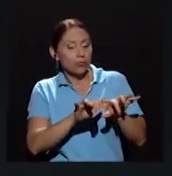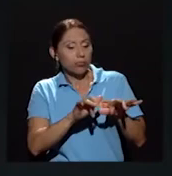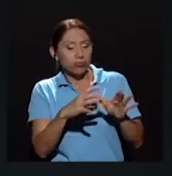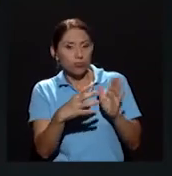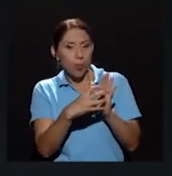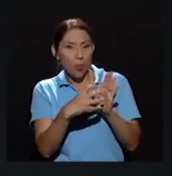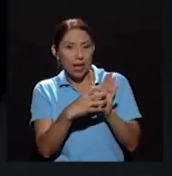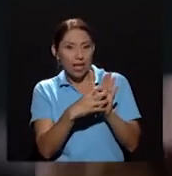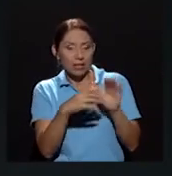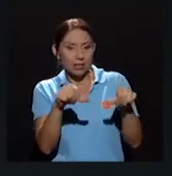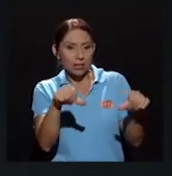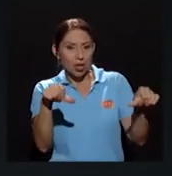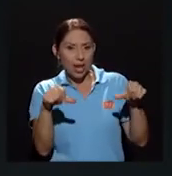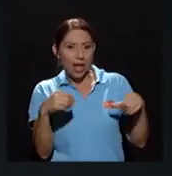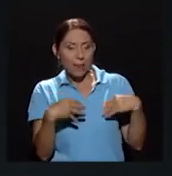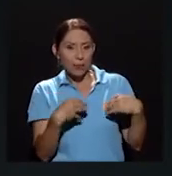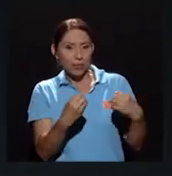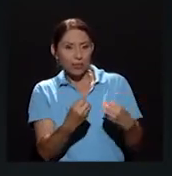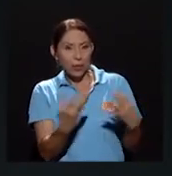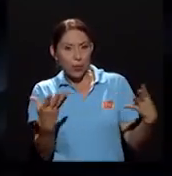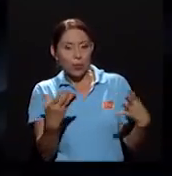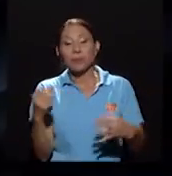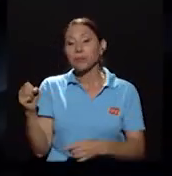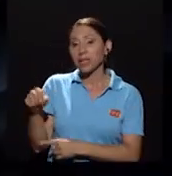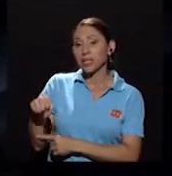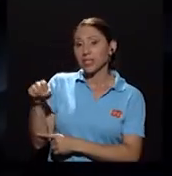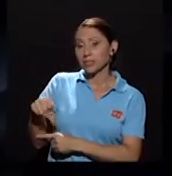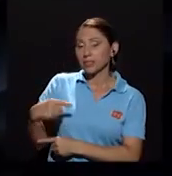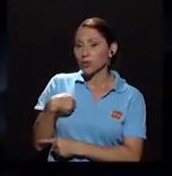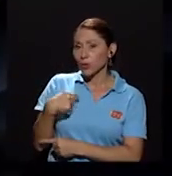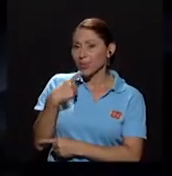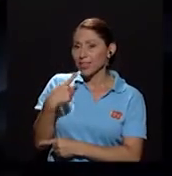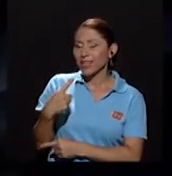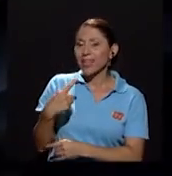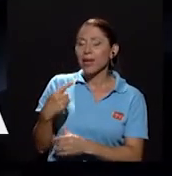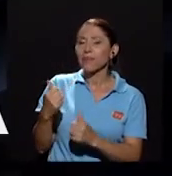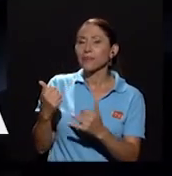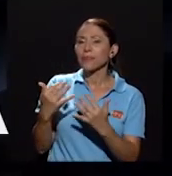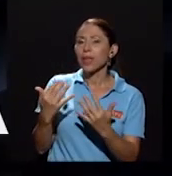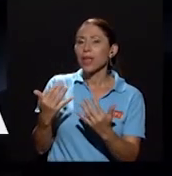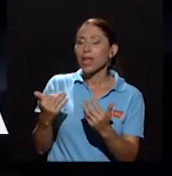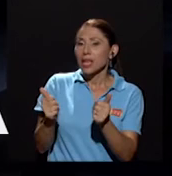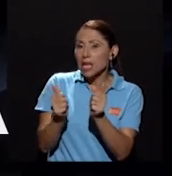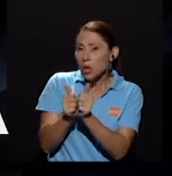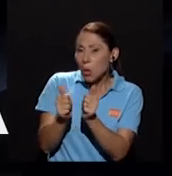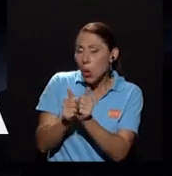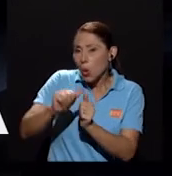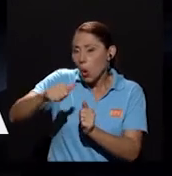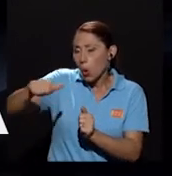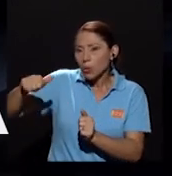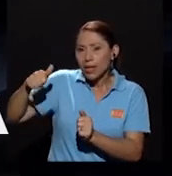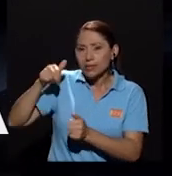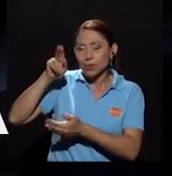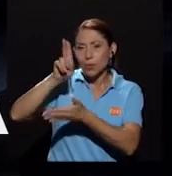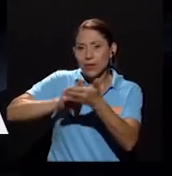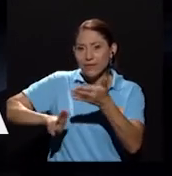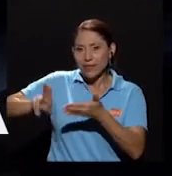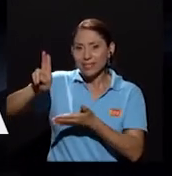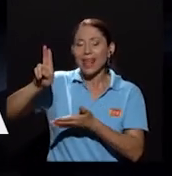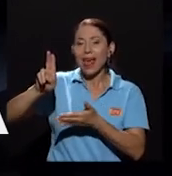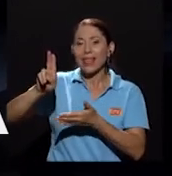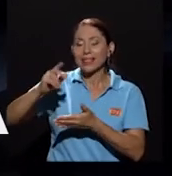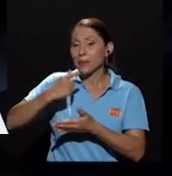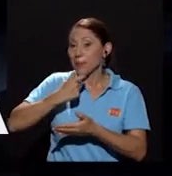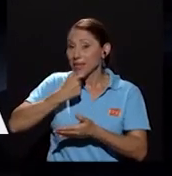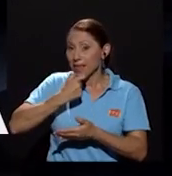ámbito de la salud pública si efectivamente yo diría que conjunto que conjuntamente con otras universidades británicas